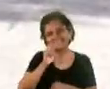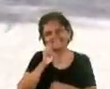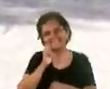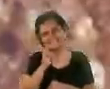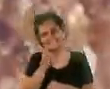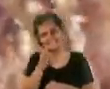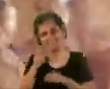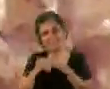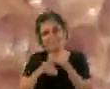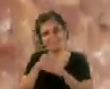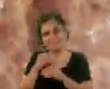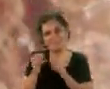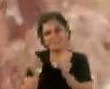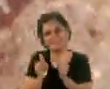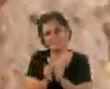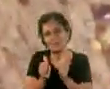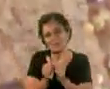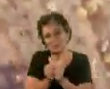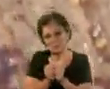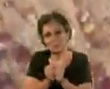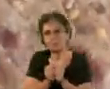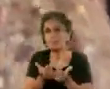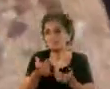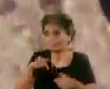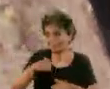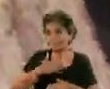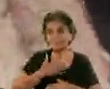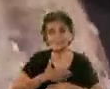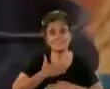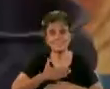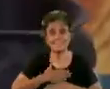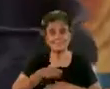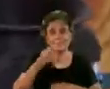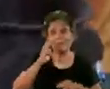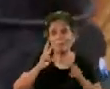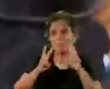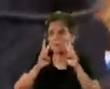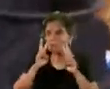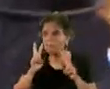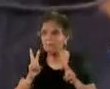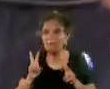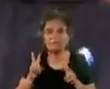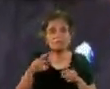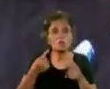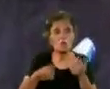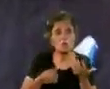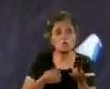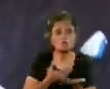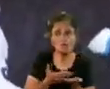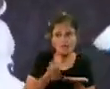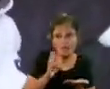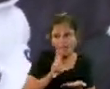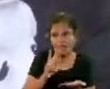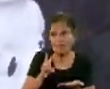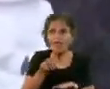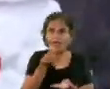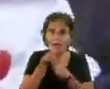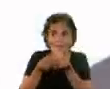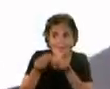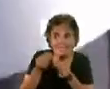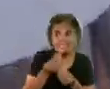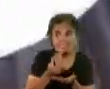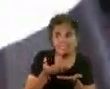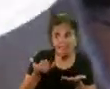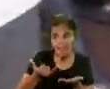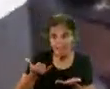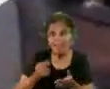familia, lo principal en familia. Se disfruta, se ve algunas cosas, se aprecia alguna artesanía, comida regional, así que todo muy